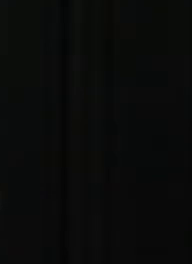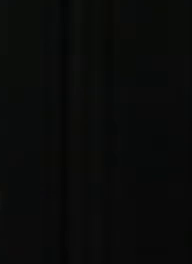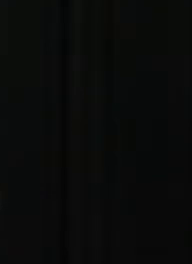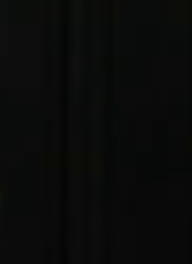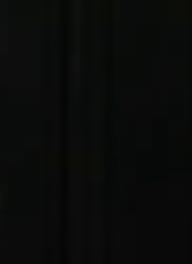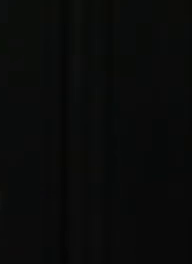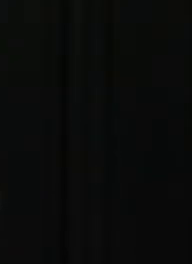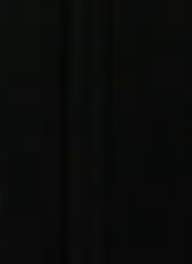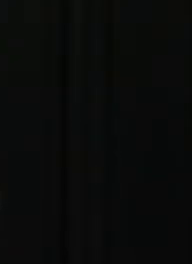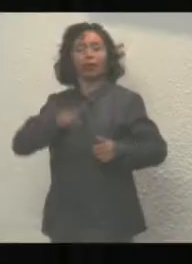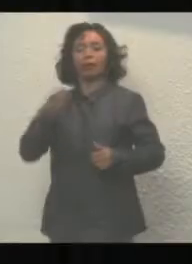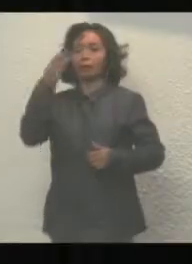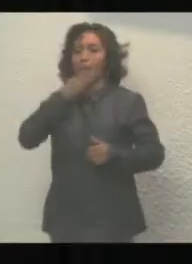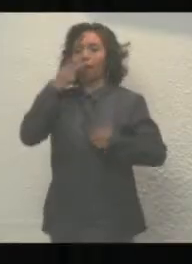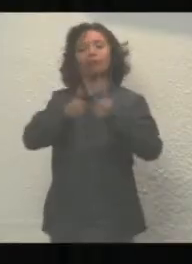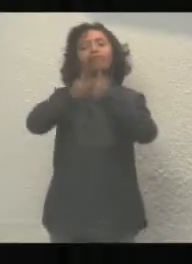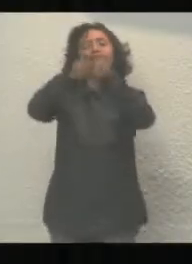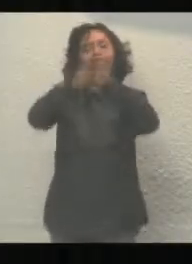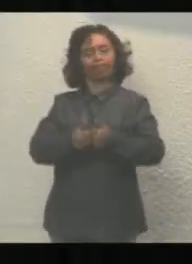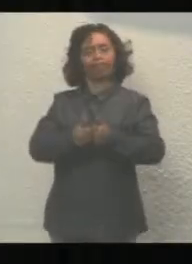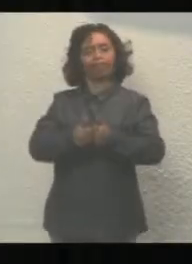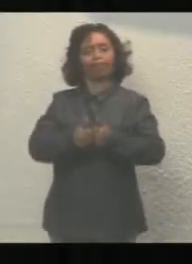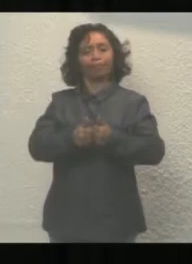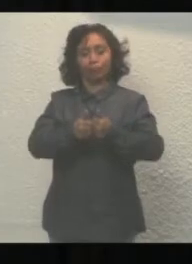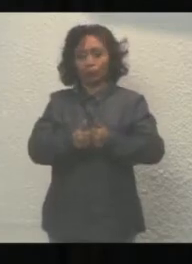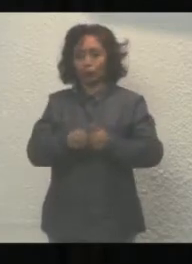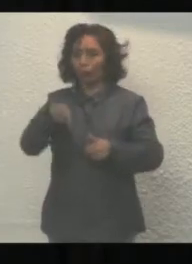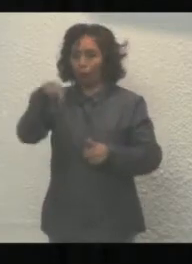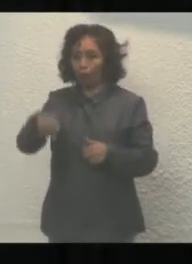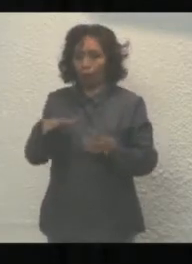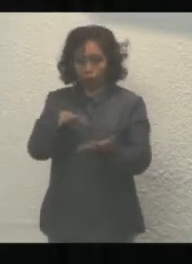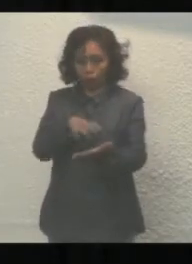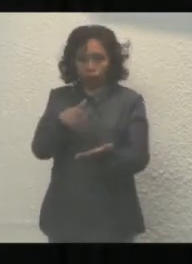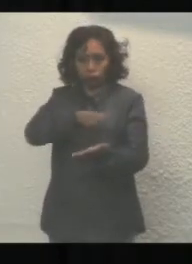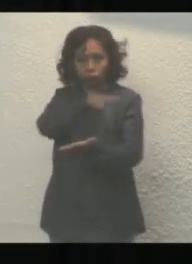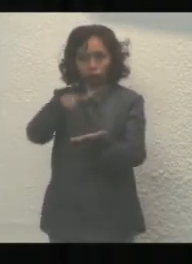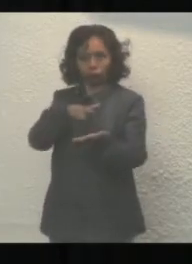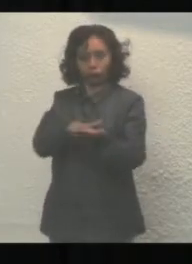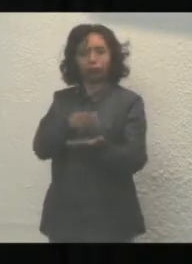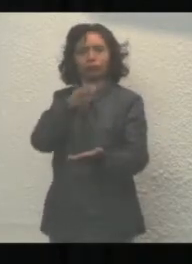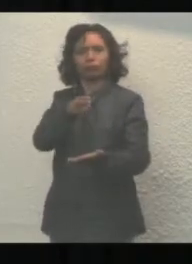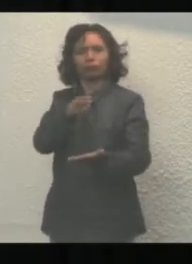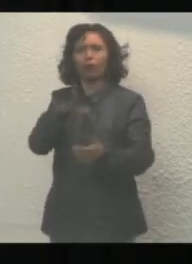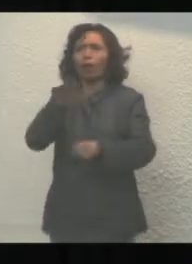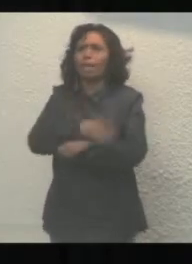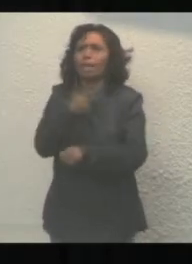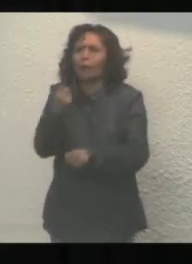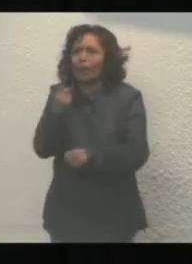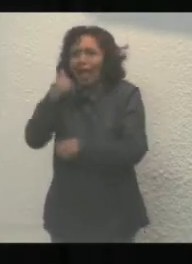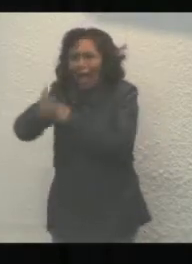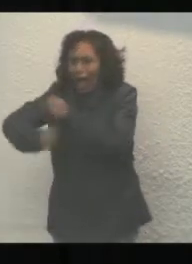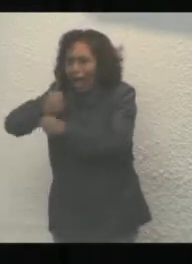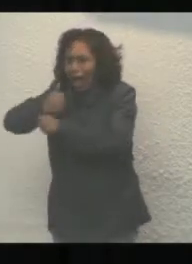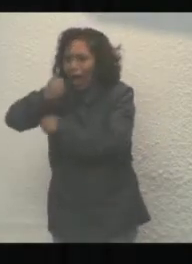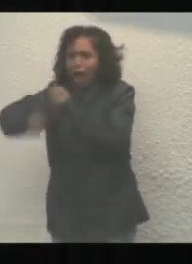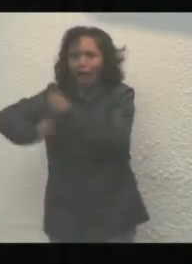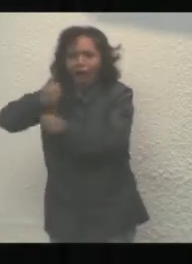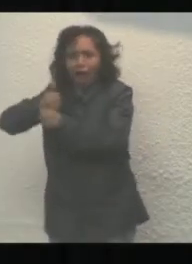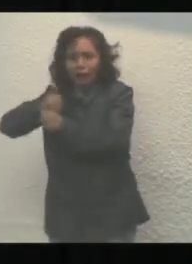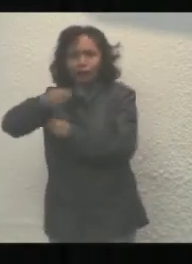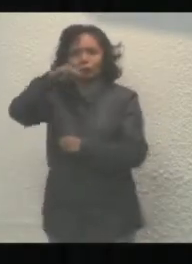las mujeres mayas, presente en este recinto, porque en muchos años a María